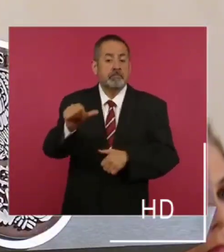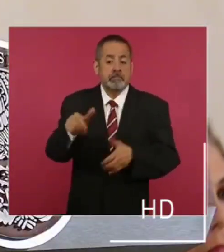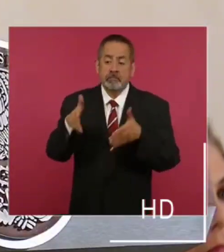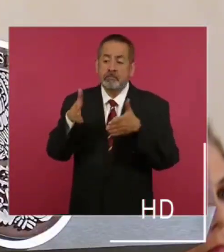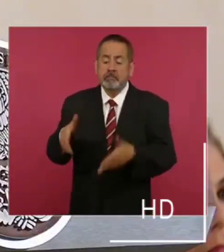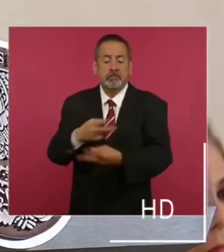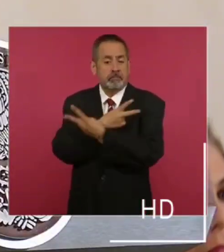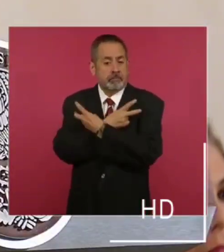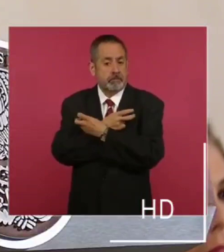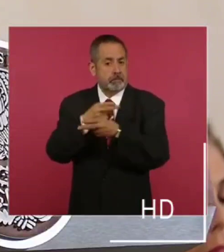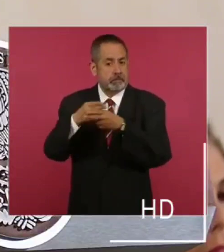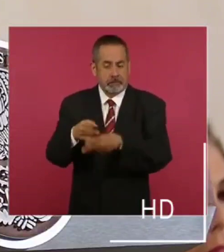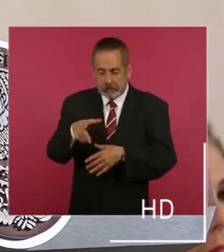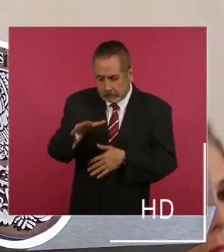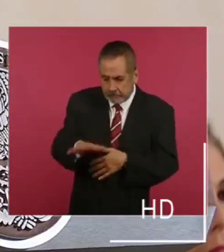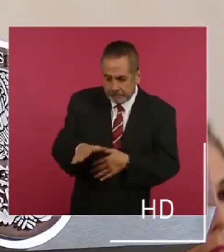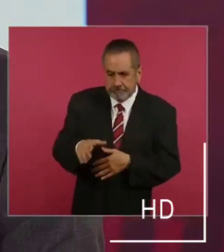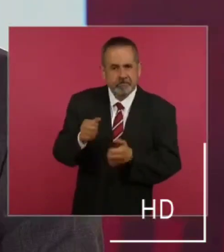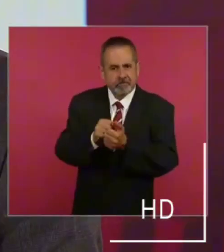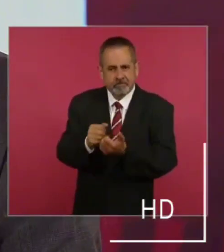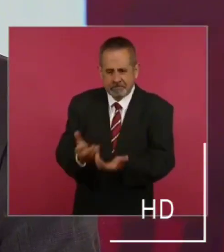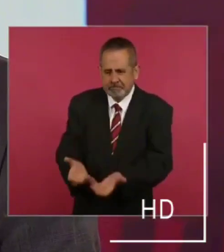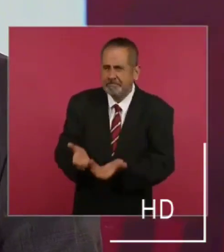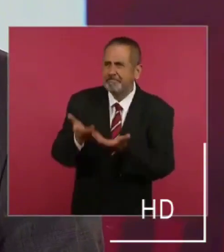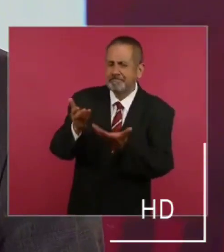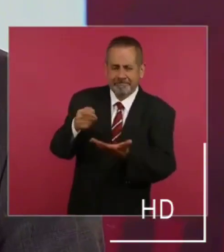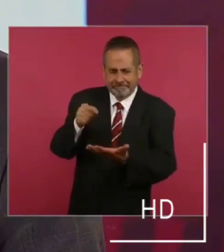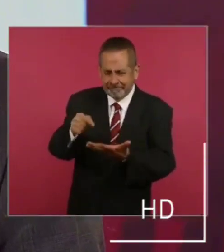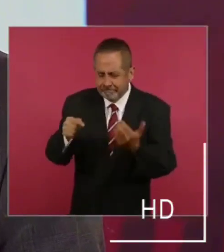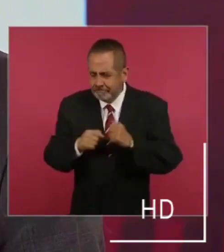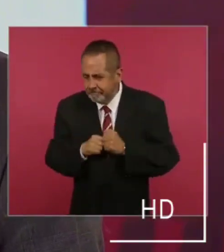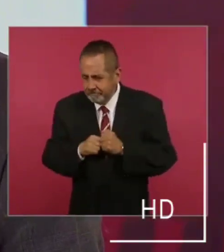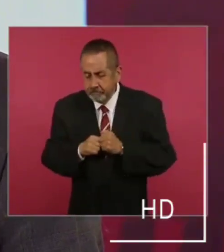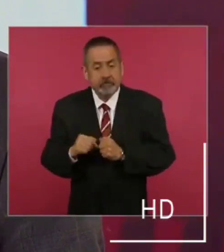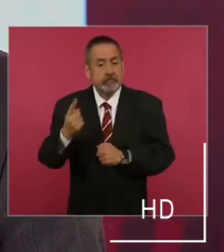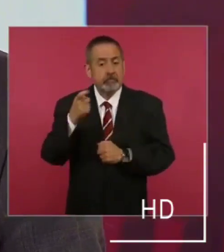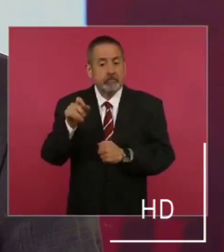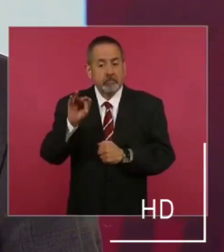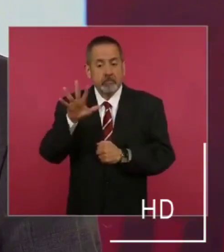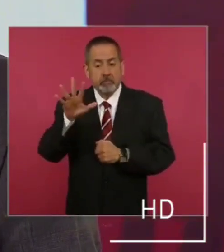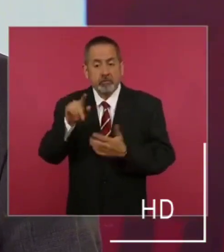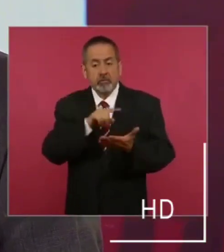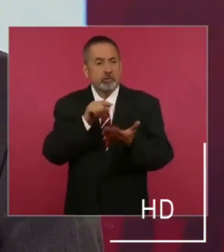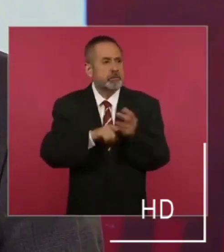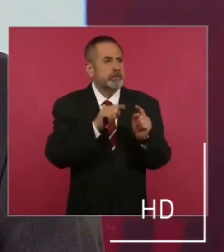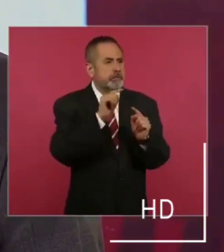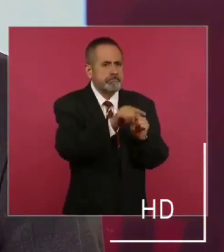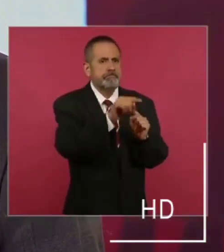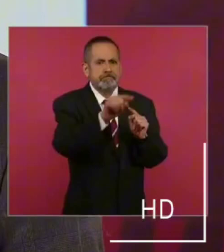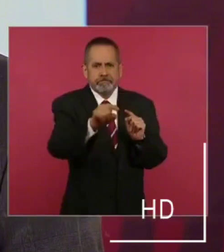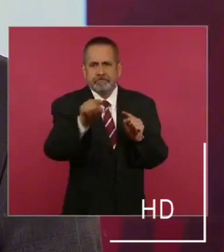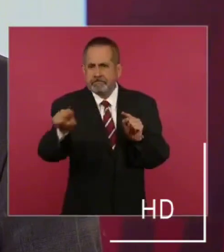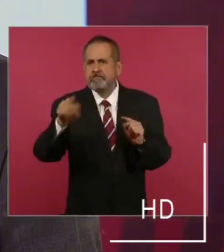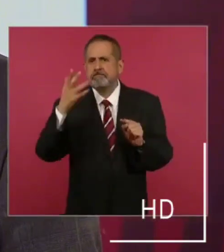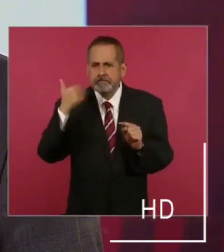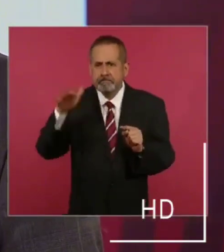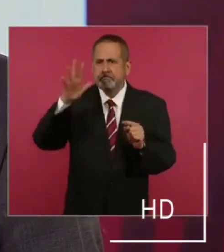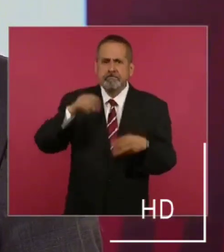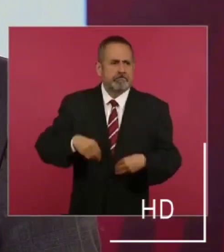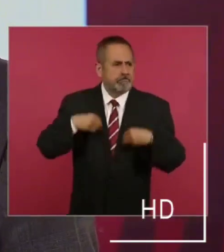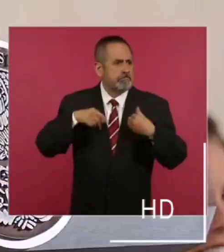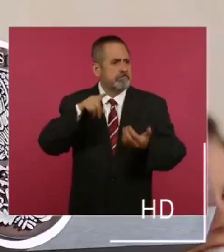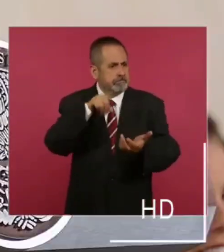humanos, en su mayoría con ofrendas, y 145 rasgos naturales asociados a la presencia de grupos